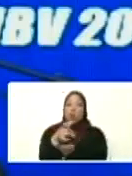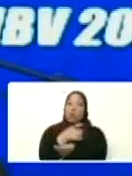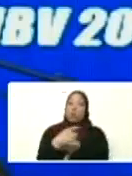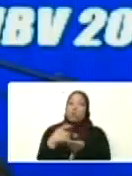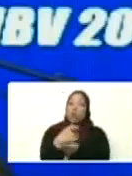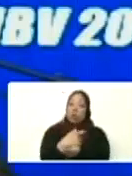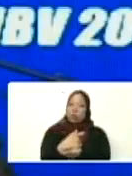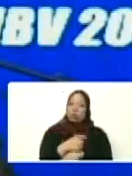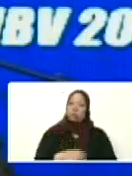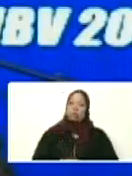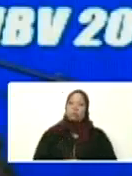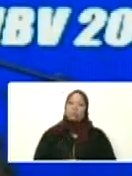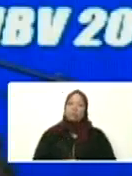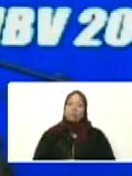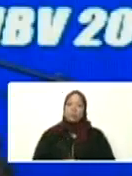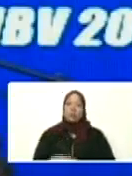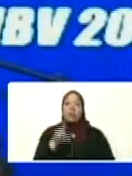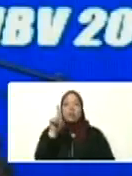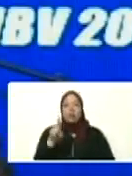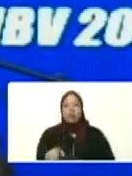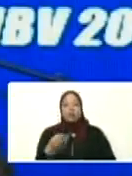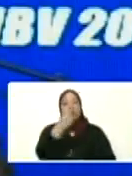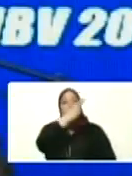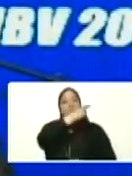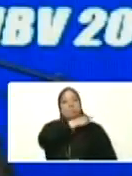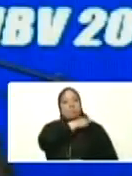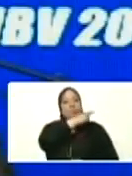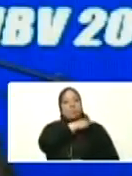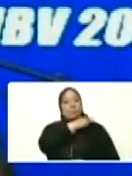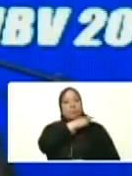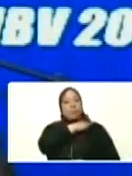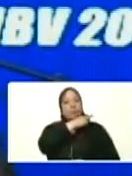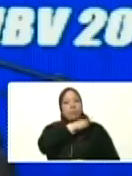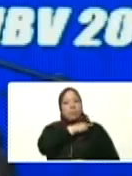ejecutivo. General en jefe,